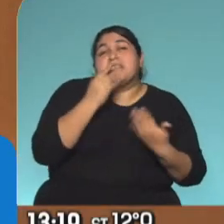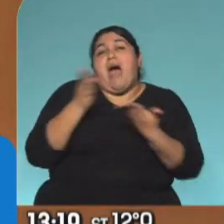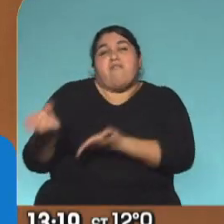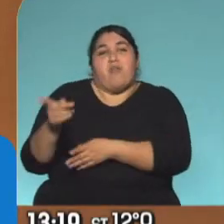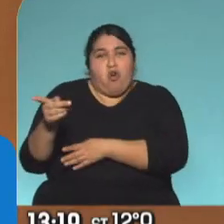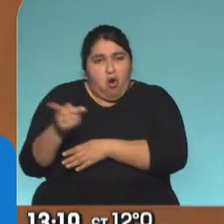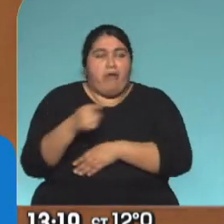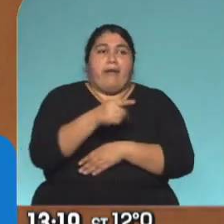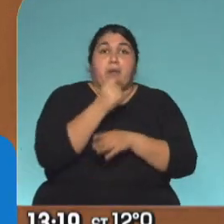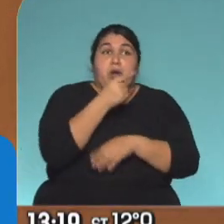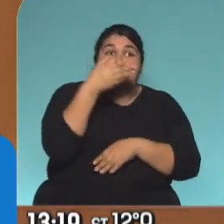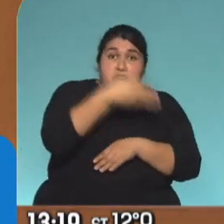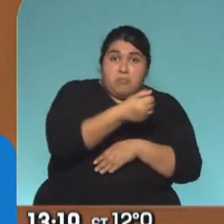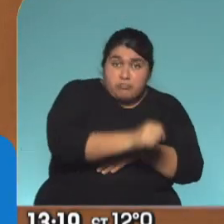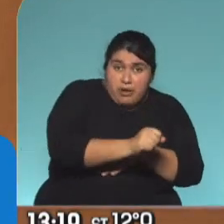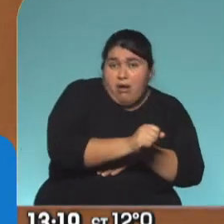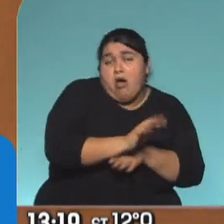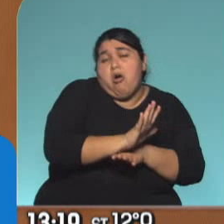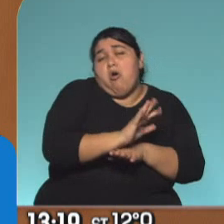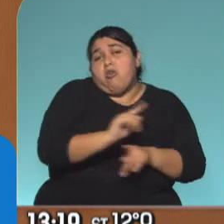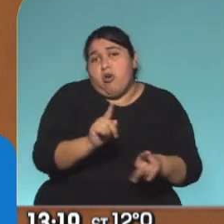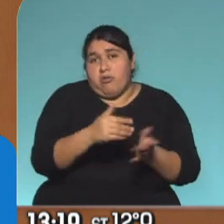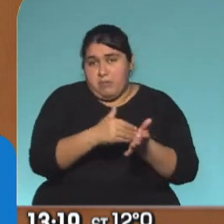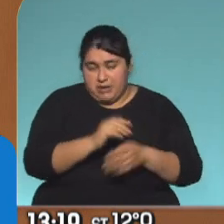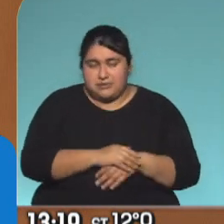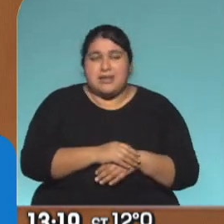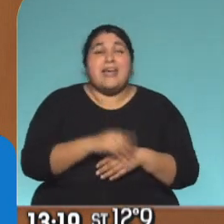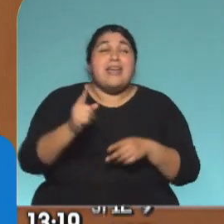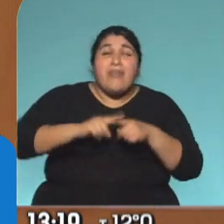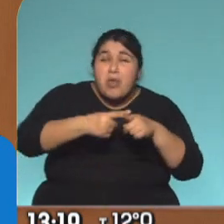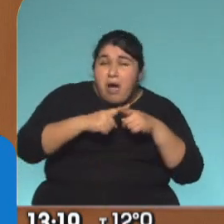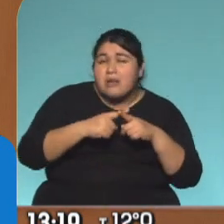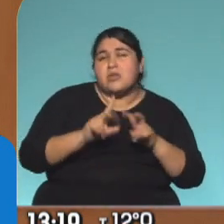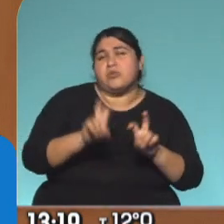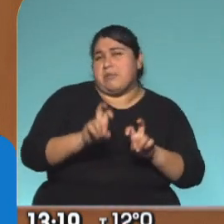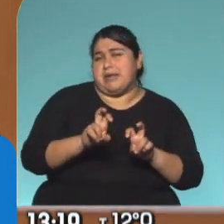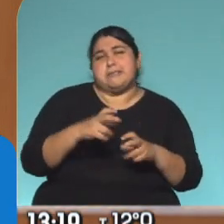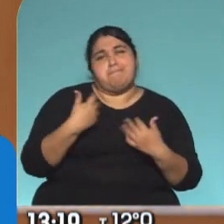debate virtual parece difícil de organizar, ¿no? Digo, porque la gracia del debate, sobre todo con un